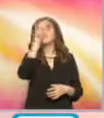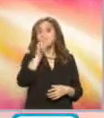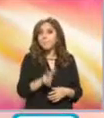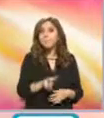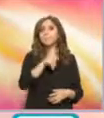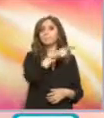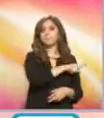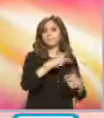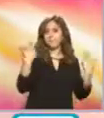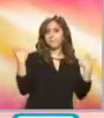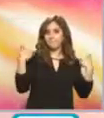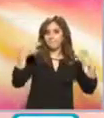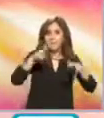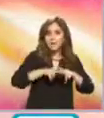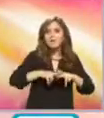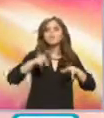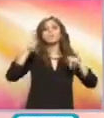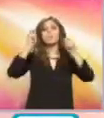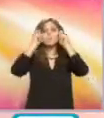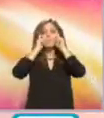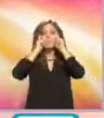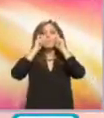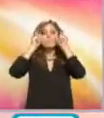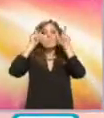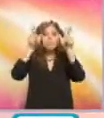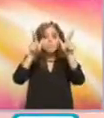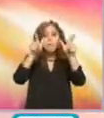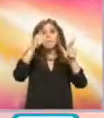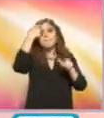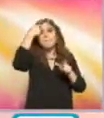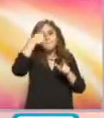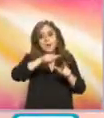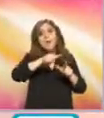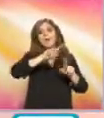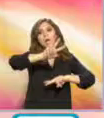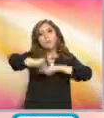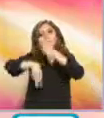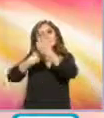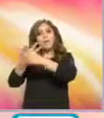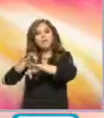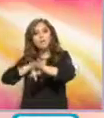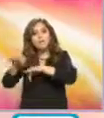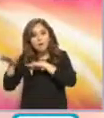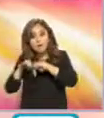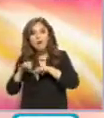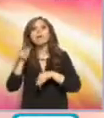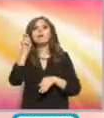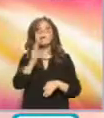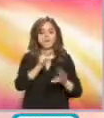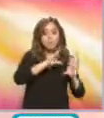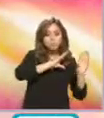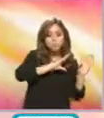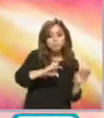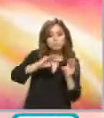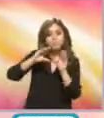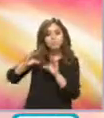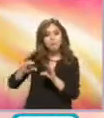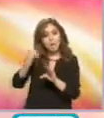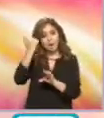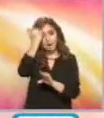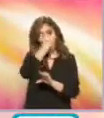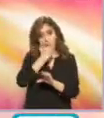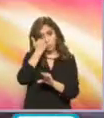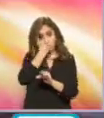días para sacar de esa persona lo mejor que hay. Este término de educar, este significado de educare, que es sacar de ti